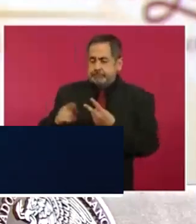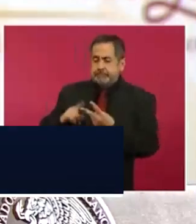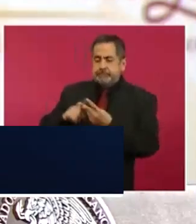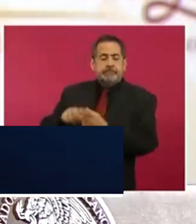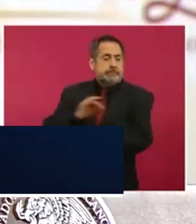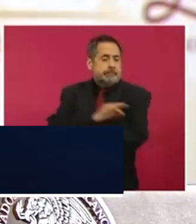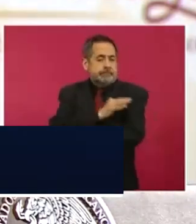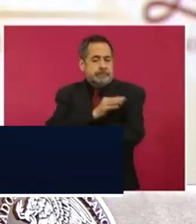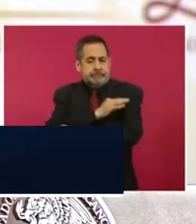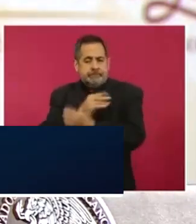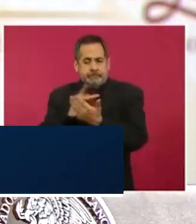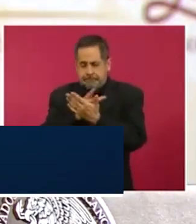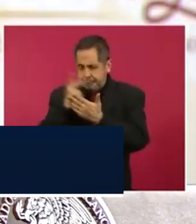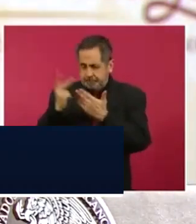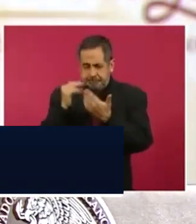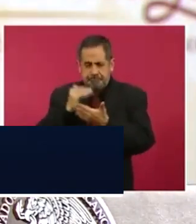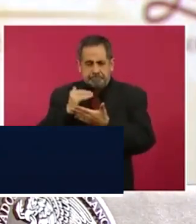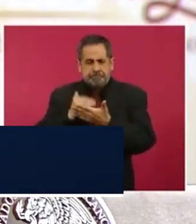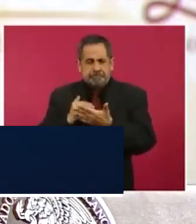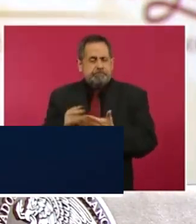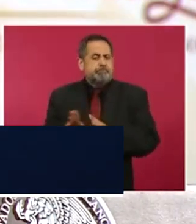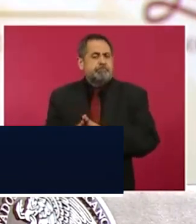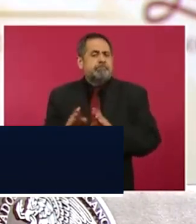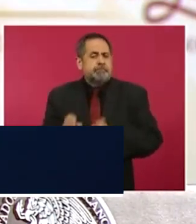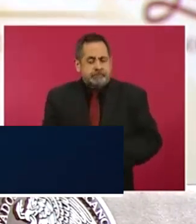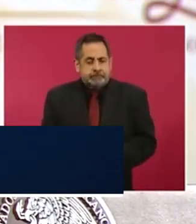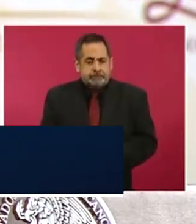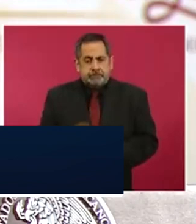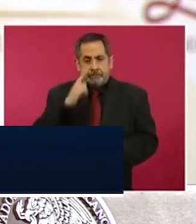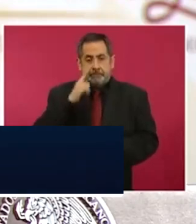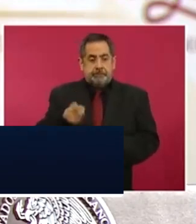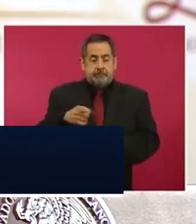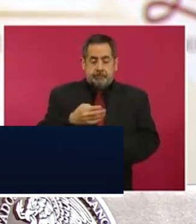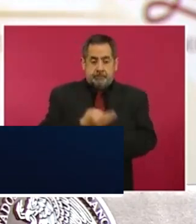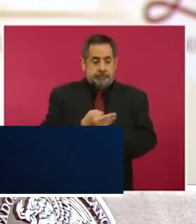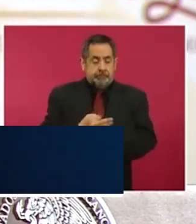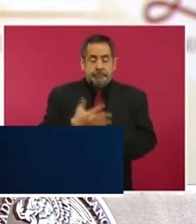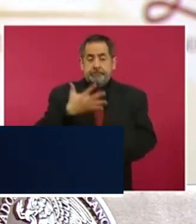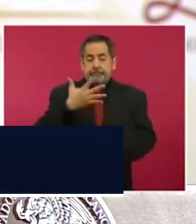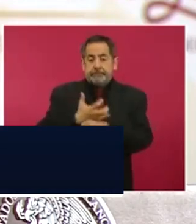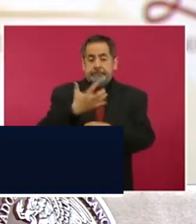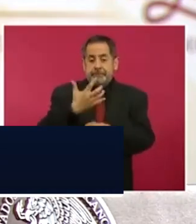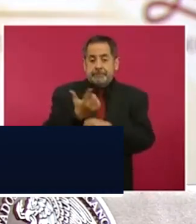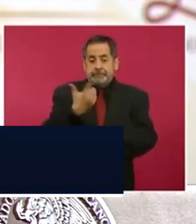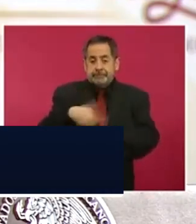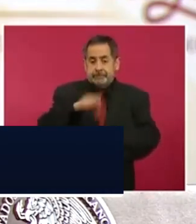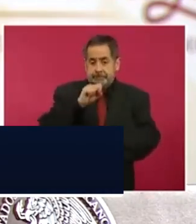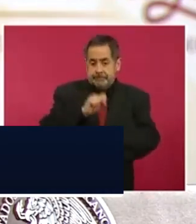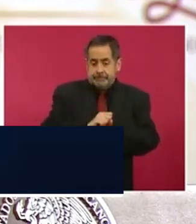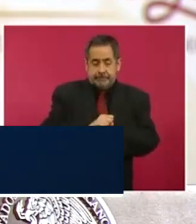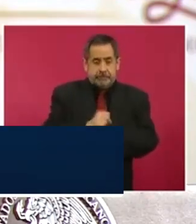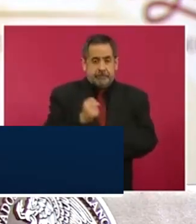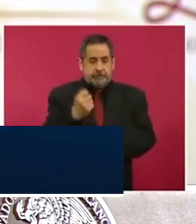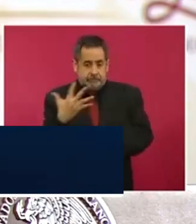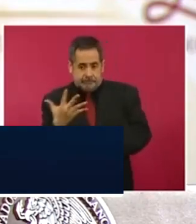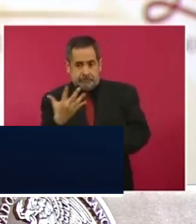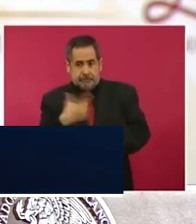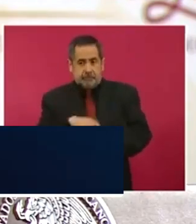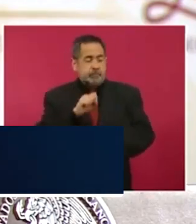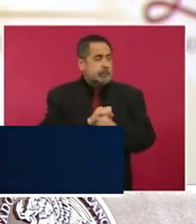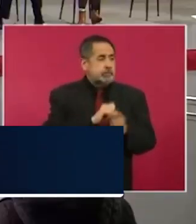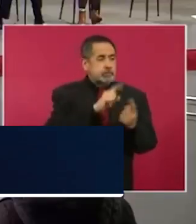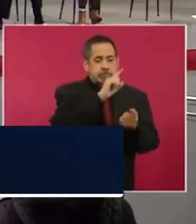Y en la situación de la epidemia estamos en la quinta semana consecutiva de reducción de los casos, como lo hemos